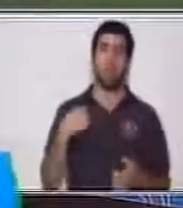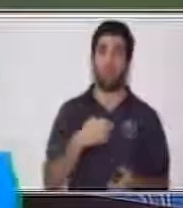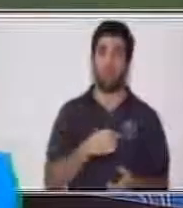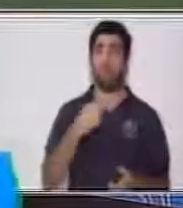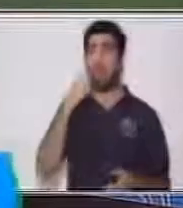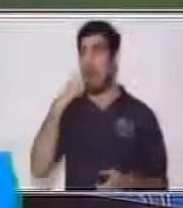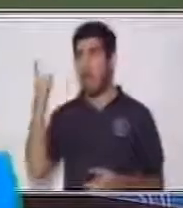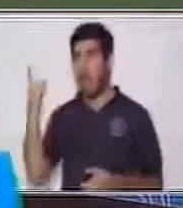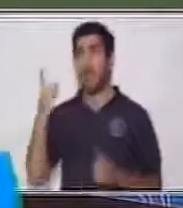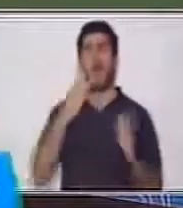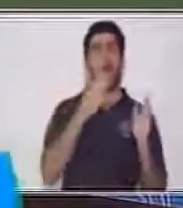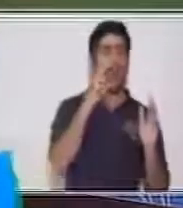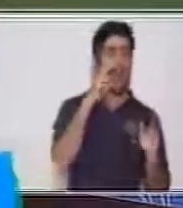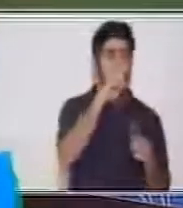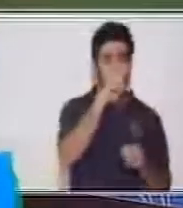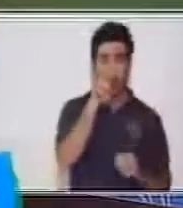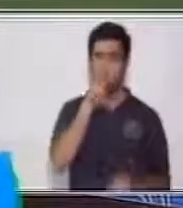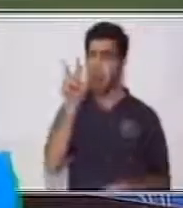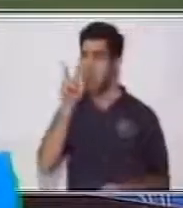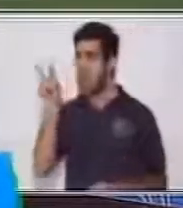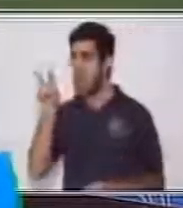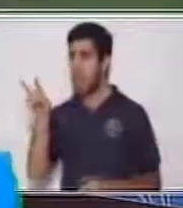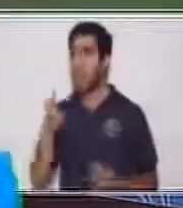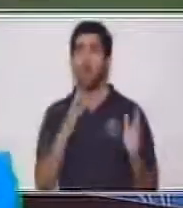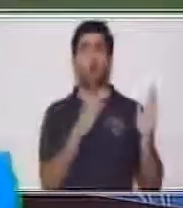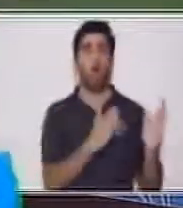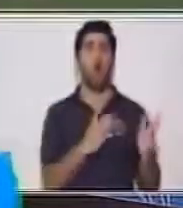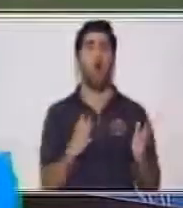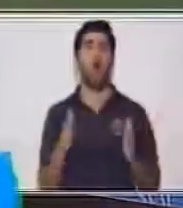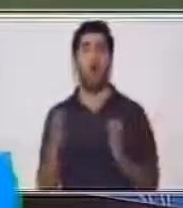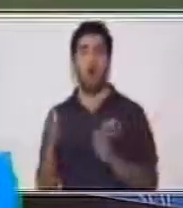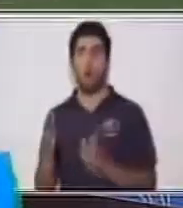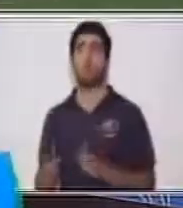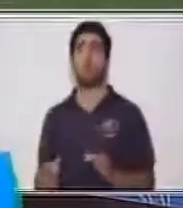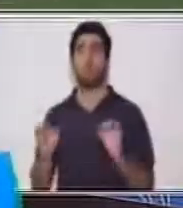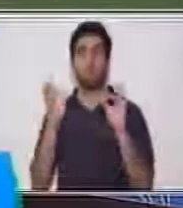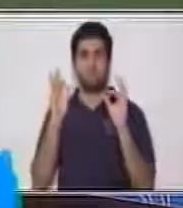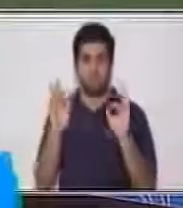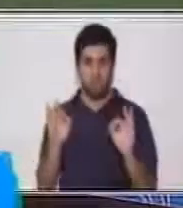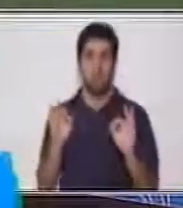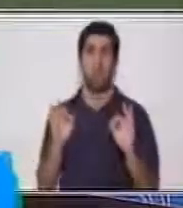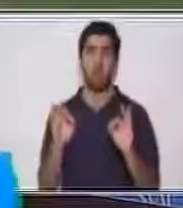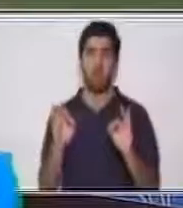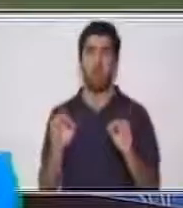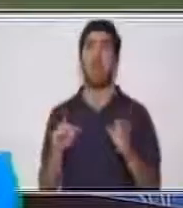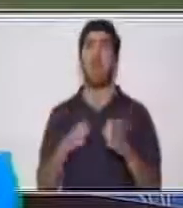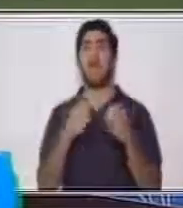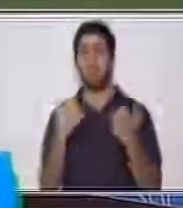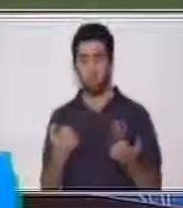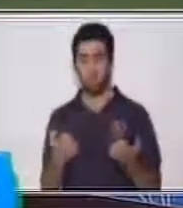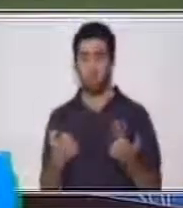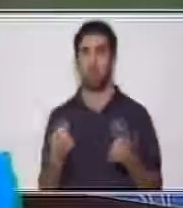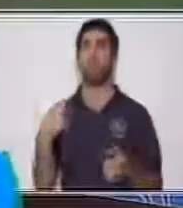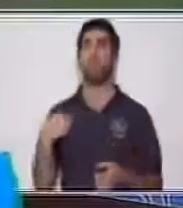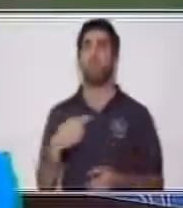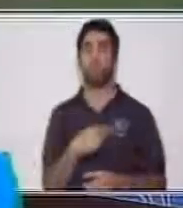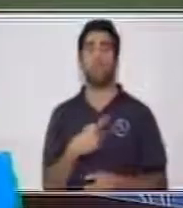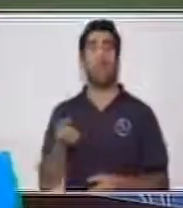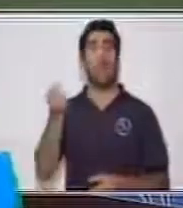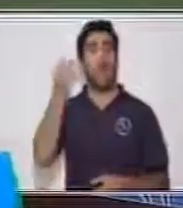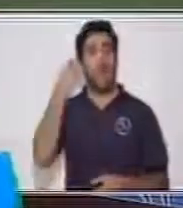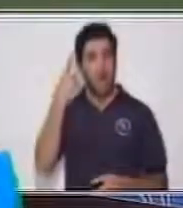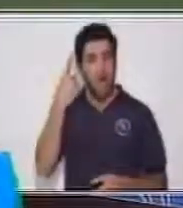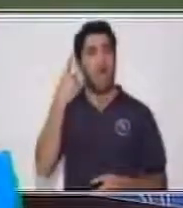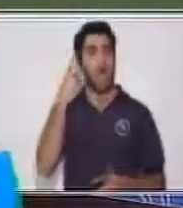para leer las lecturas, para leer un párrafo, entonces nosotros comprendemos lo